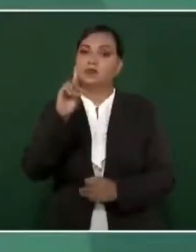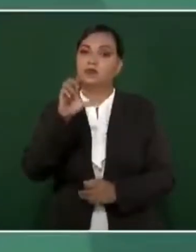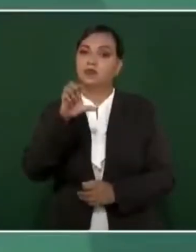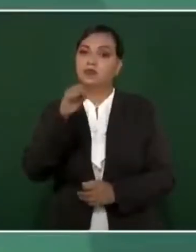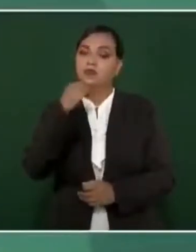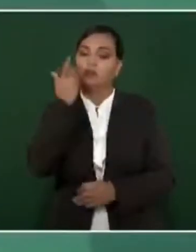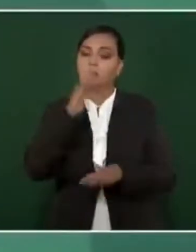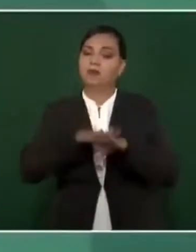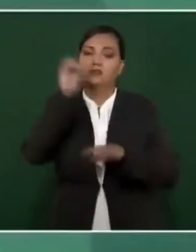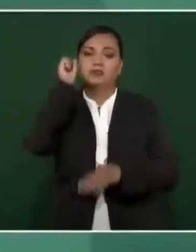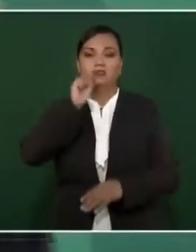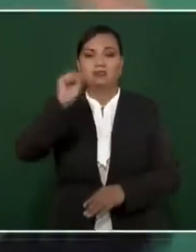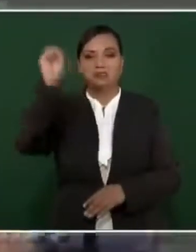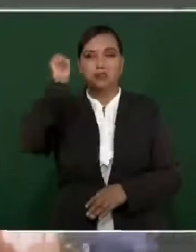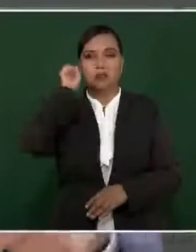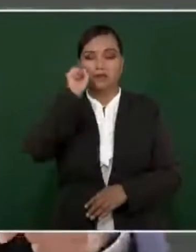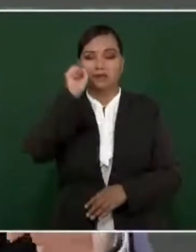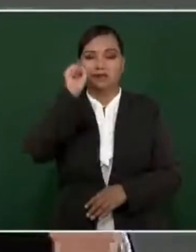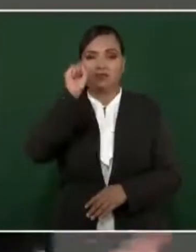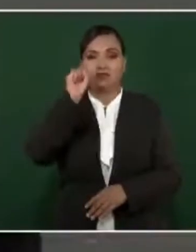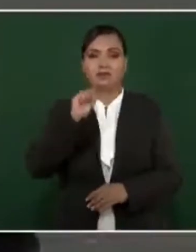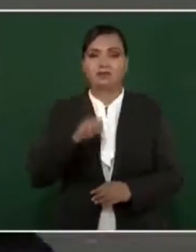apoyar arriba,